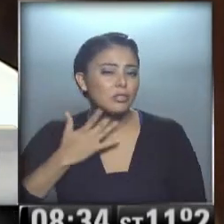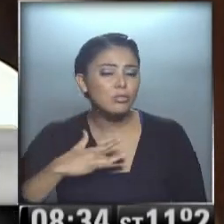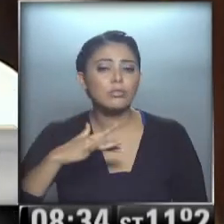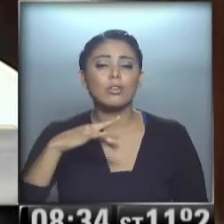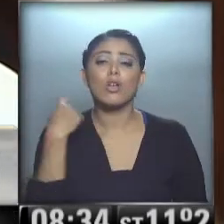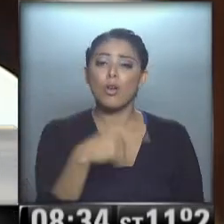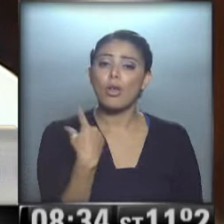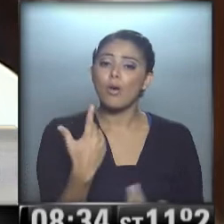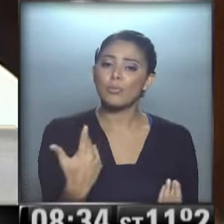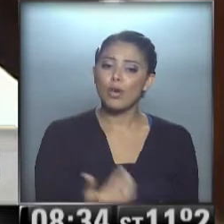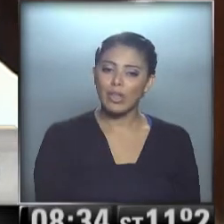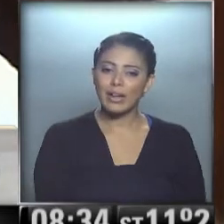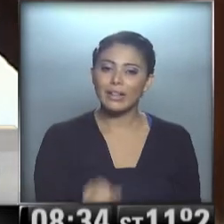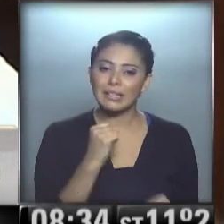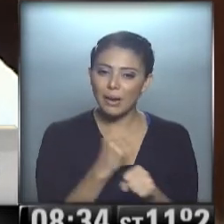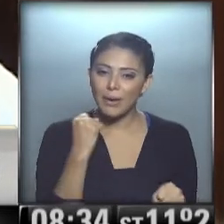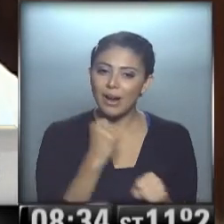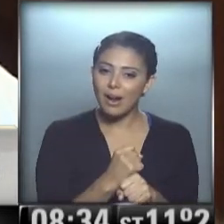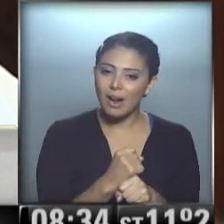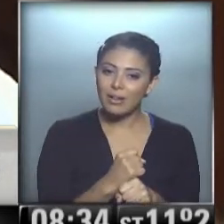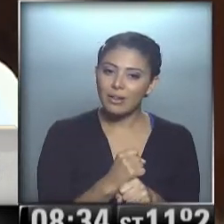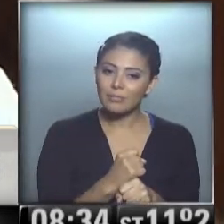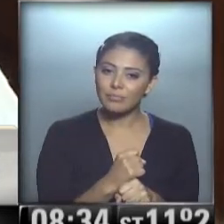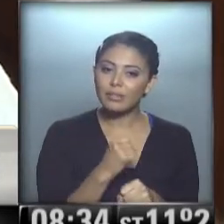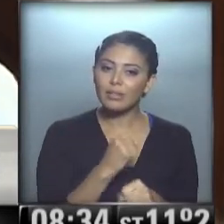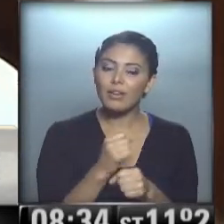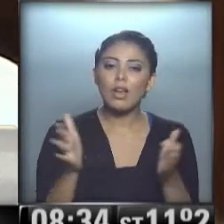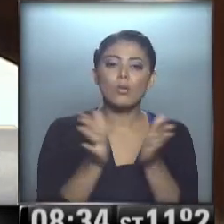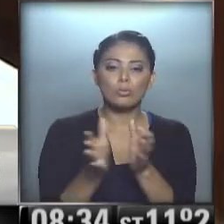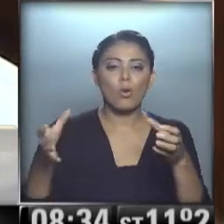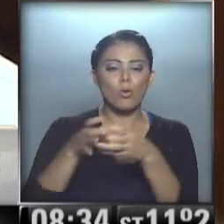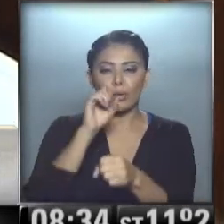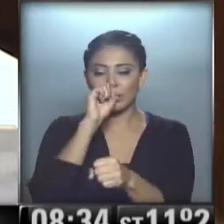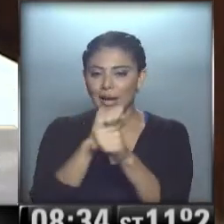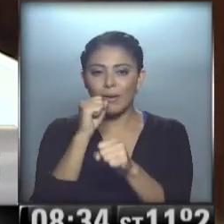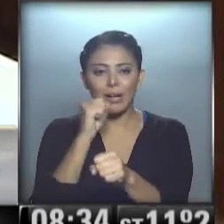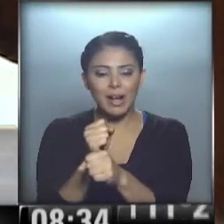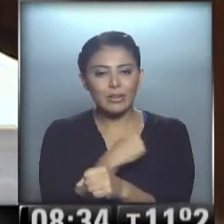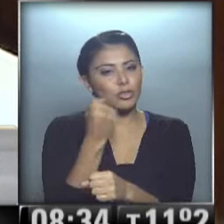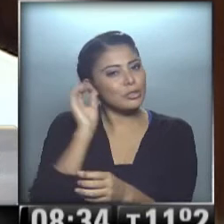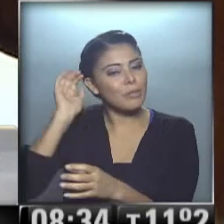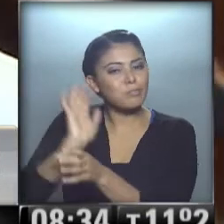nos permite trabajar las cooperativas y el mundo de trabajo, meternos